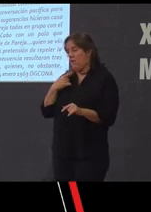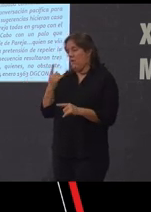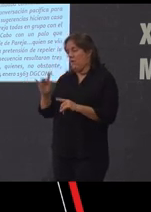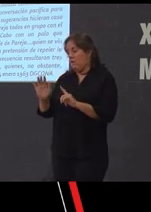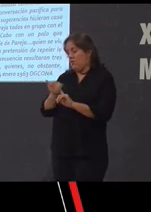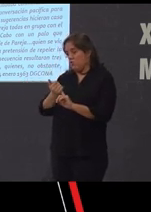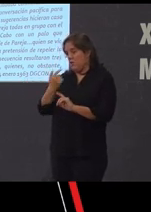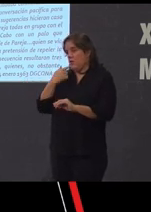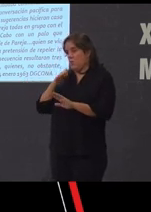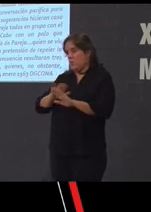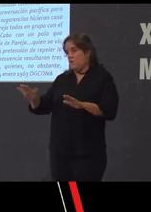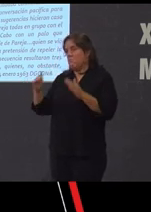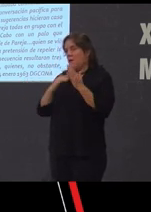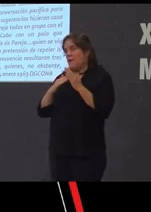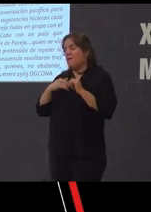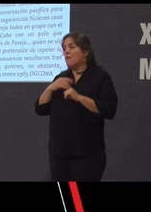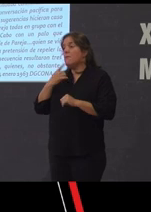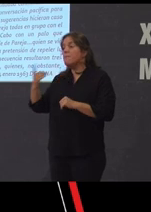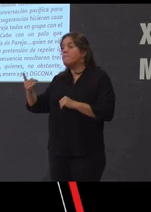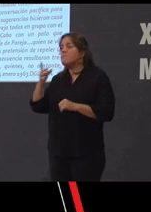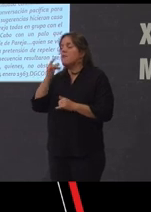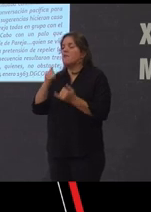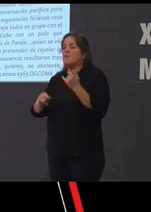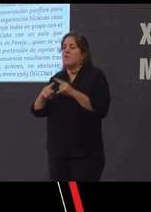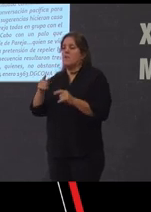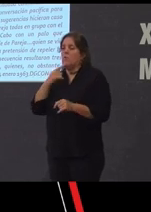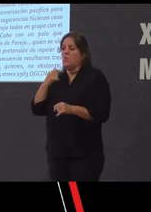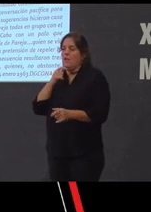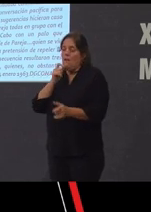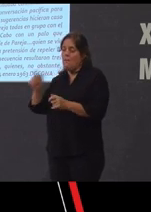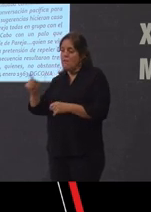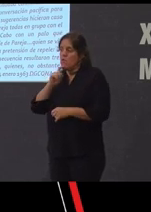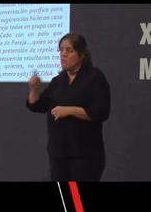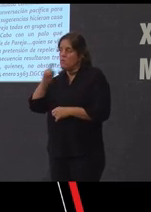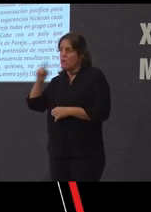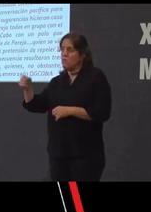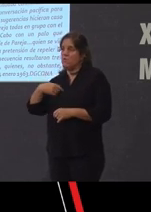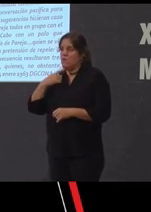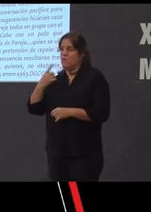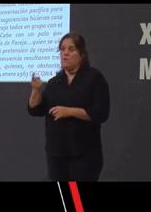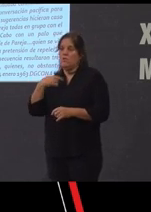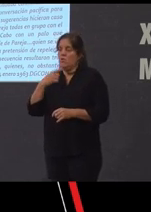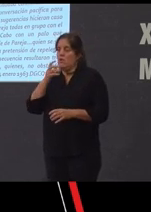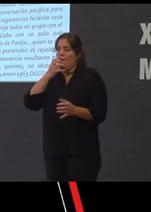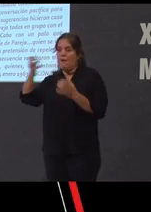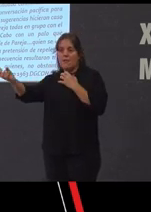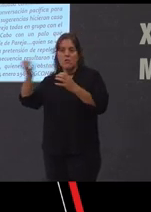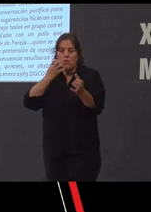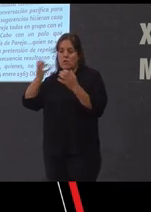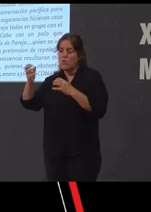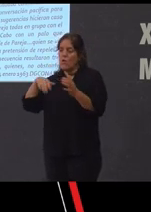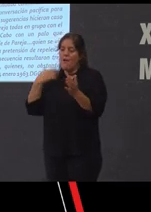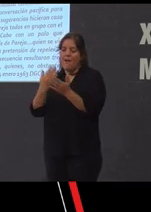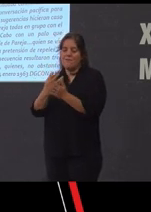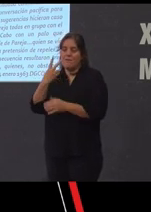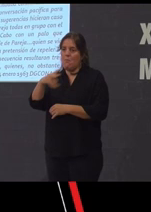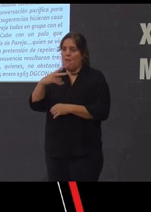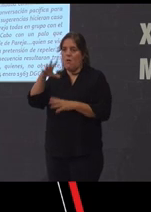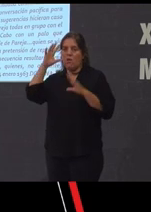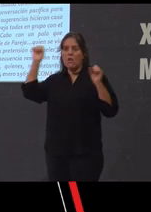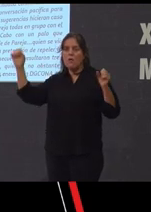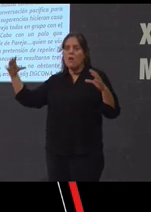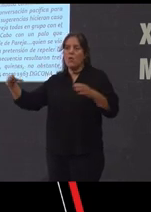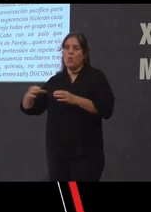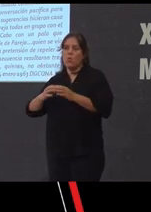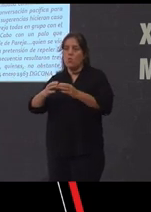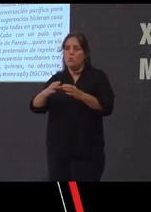tener pendientes. De todas estas sugerencias, hicieron caso omiso y, dando gritos de quitarle los fusiles, avanzaron hacia la pareja, todos en grupo, con el propósito